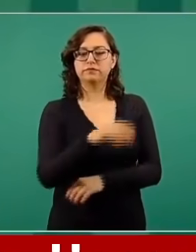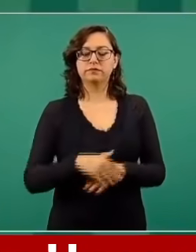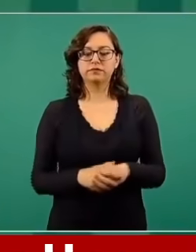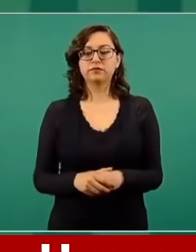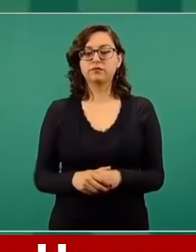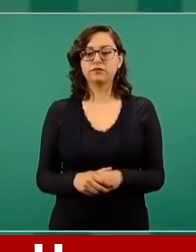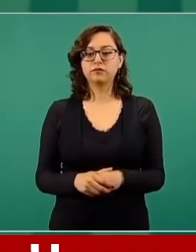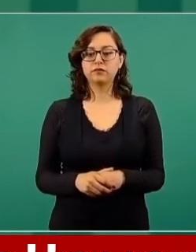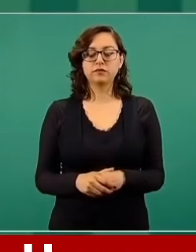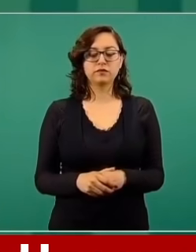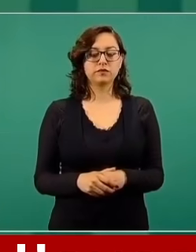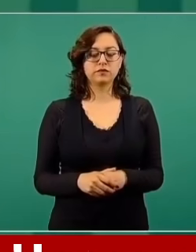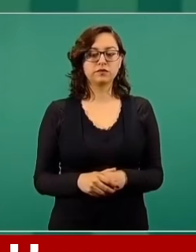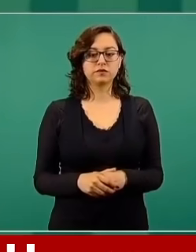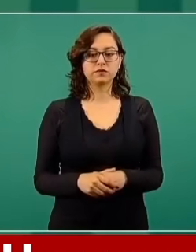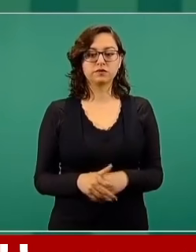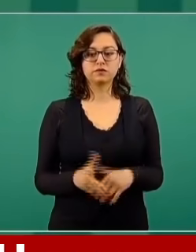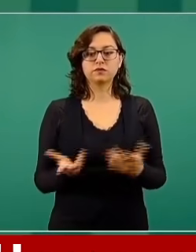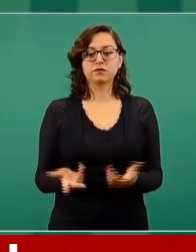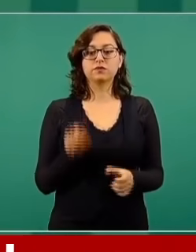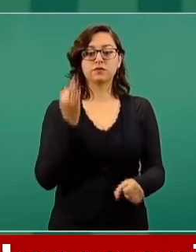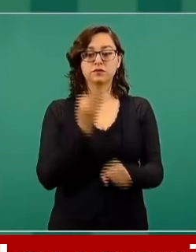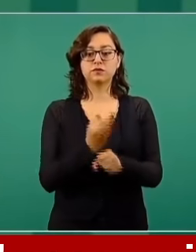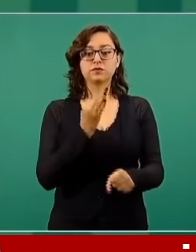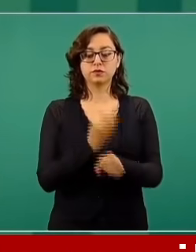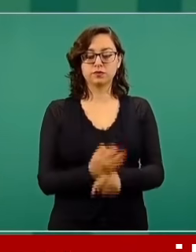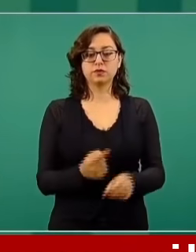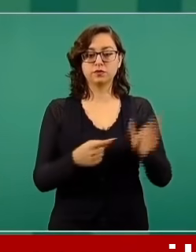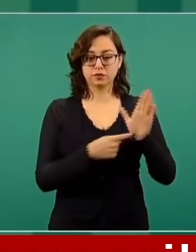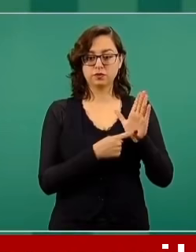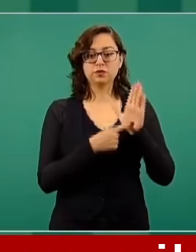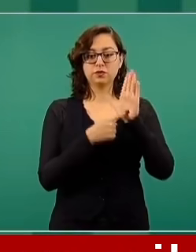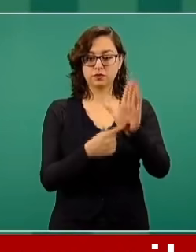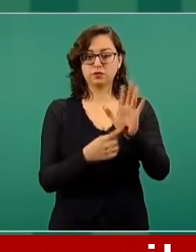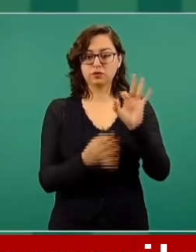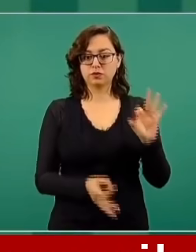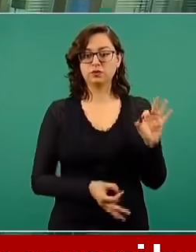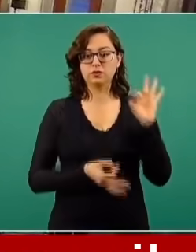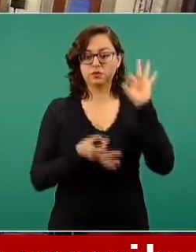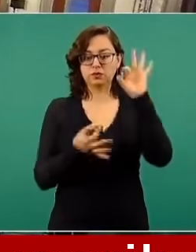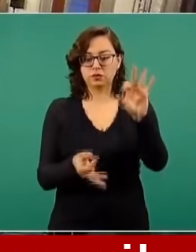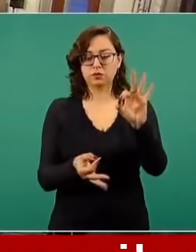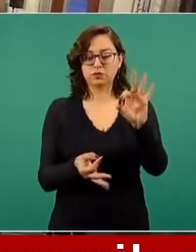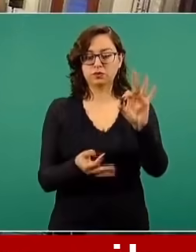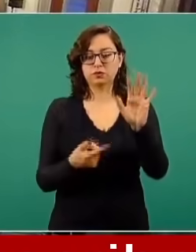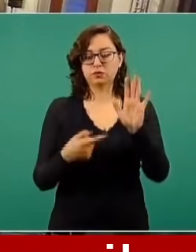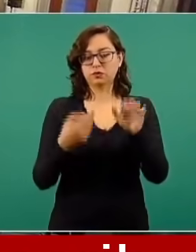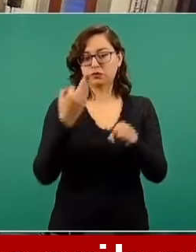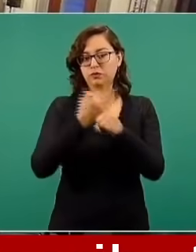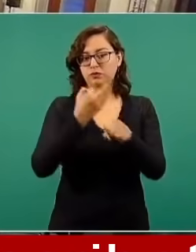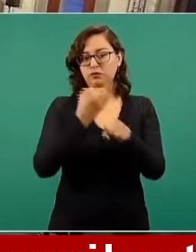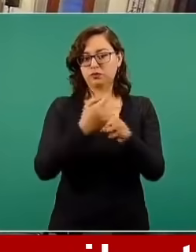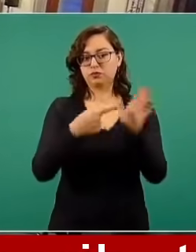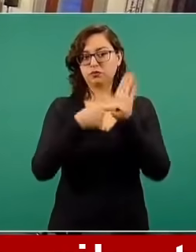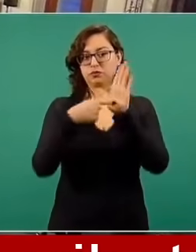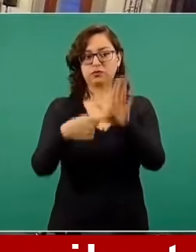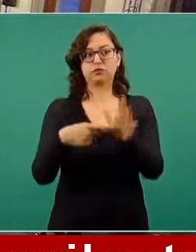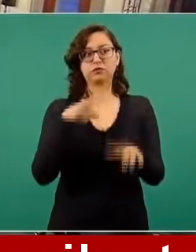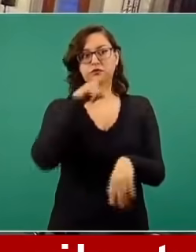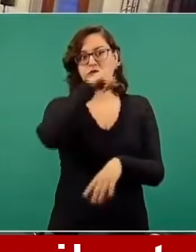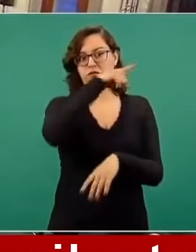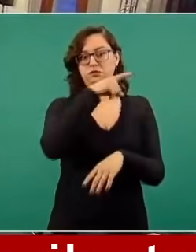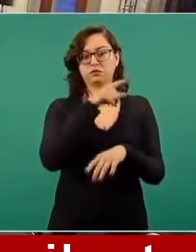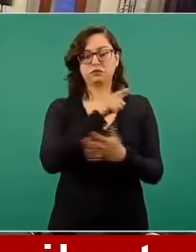mostrar cómo se les entregaba o se les entrega el dinero, porque todavía